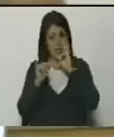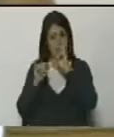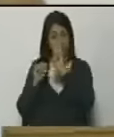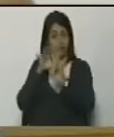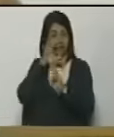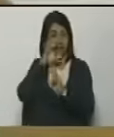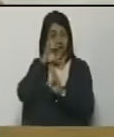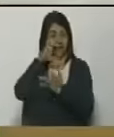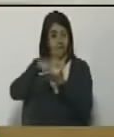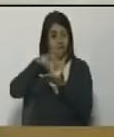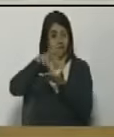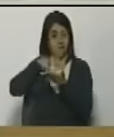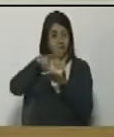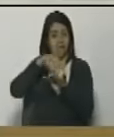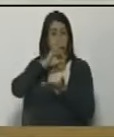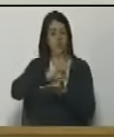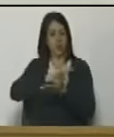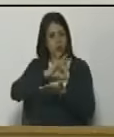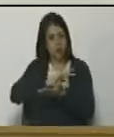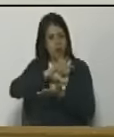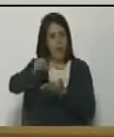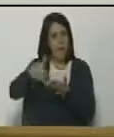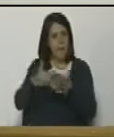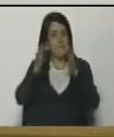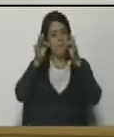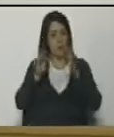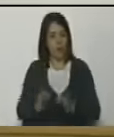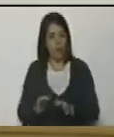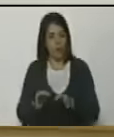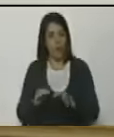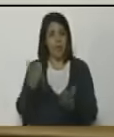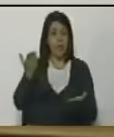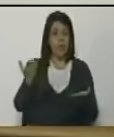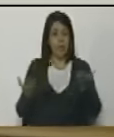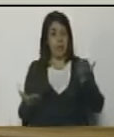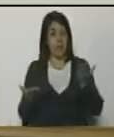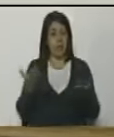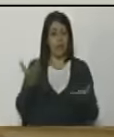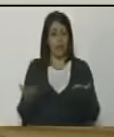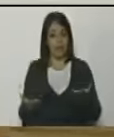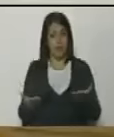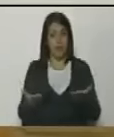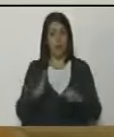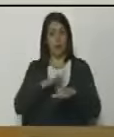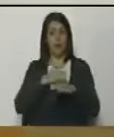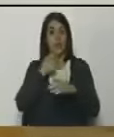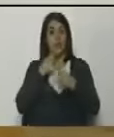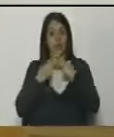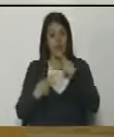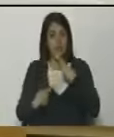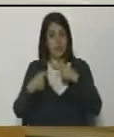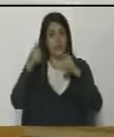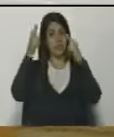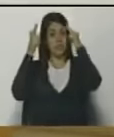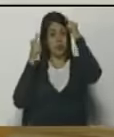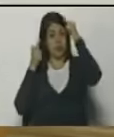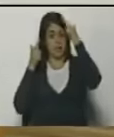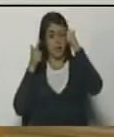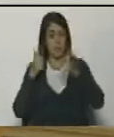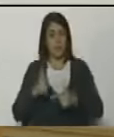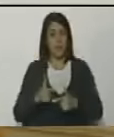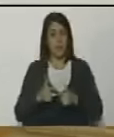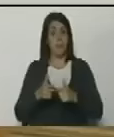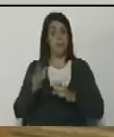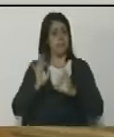vernos. Luchemos por una sociedad más justa y equitativa, porque como decía el comandante Chávez,